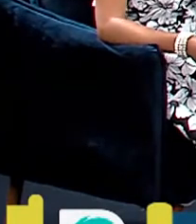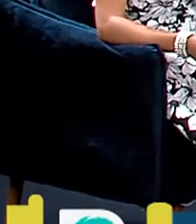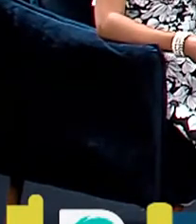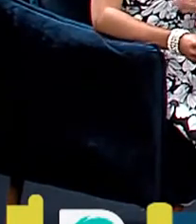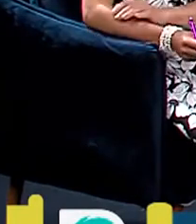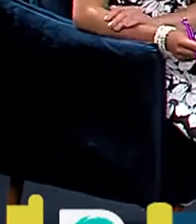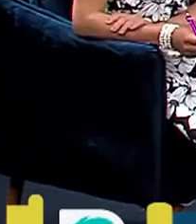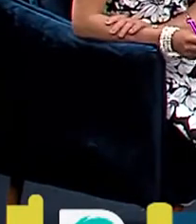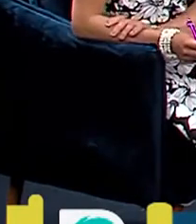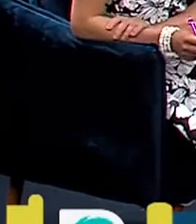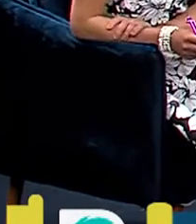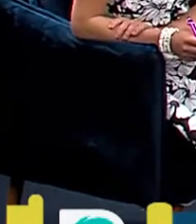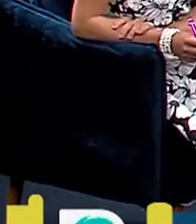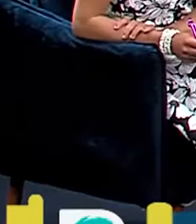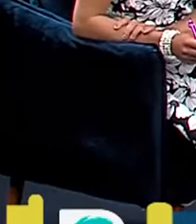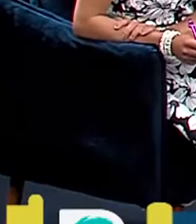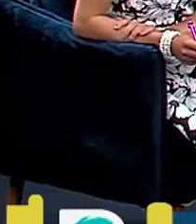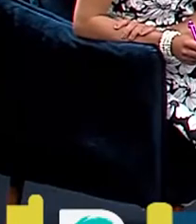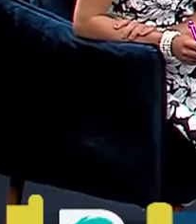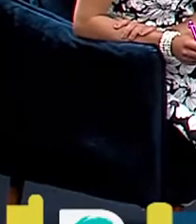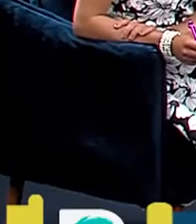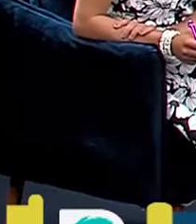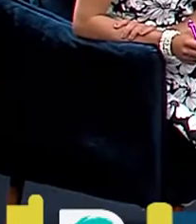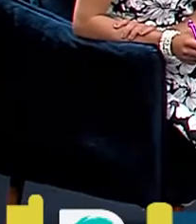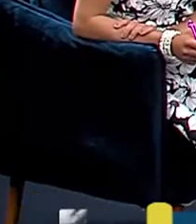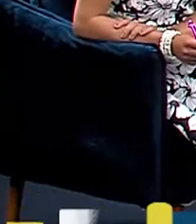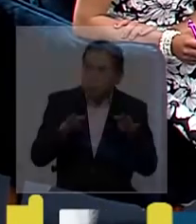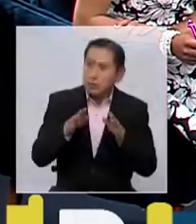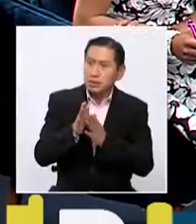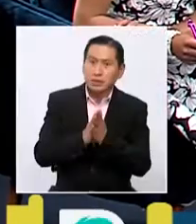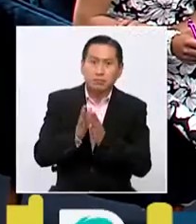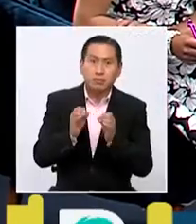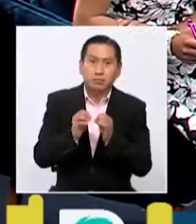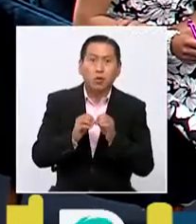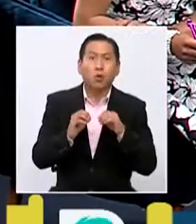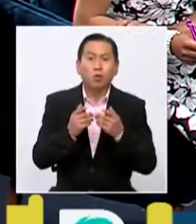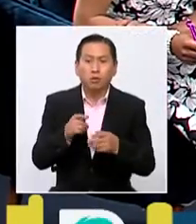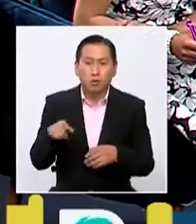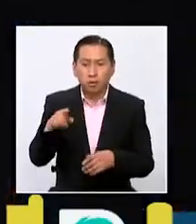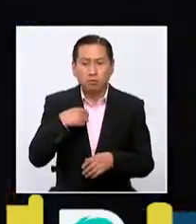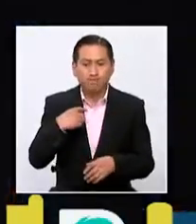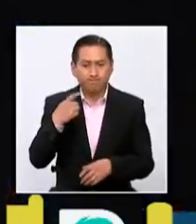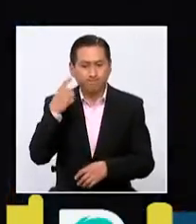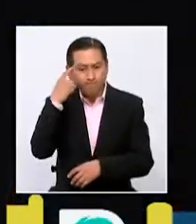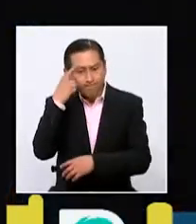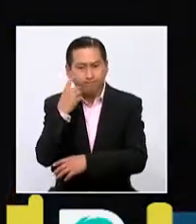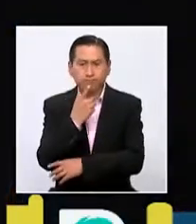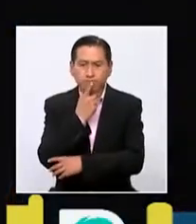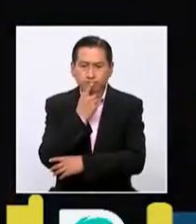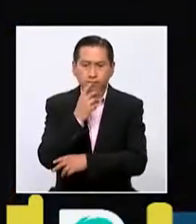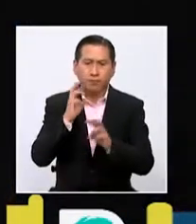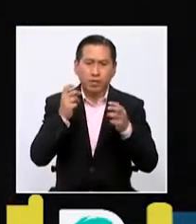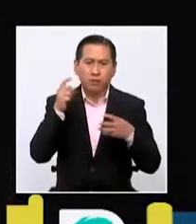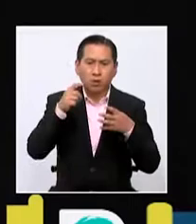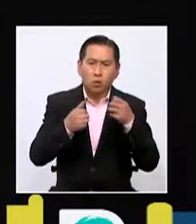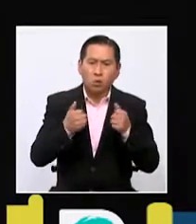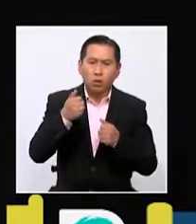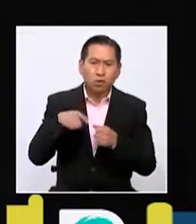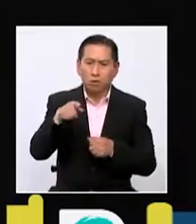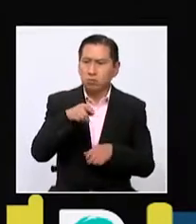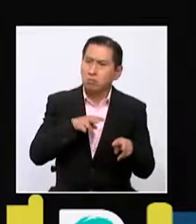¿no? En el hábito de consumo, para, digamos, no ir por algunos temas que la gente en un momento dado